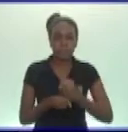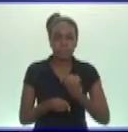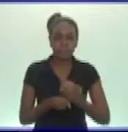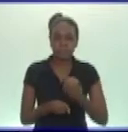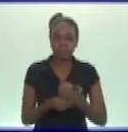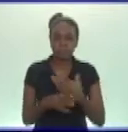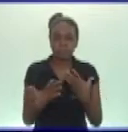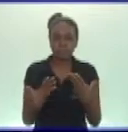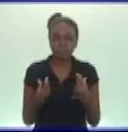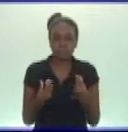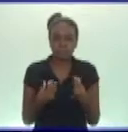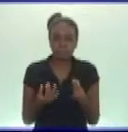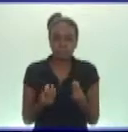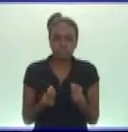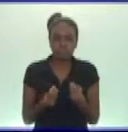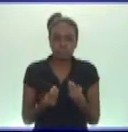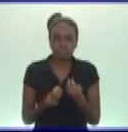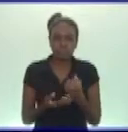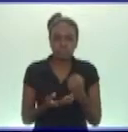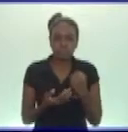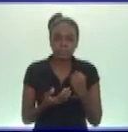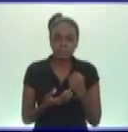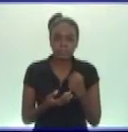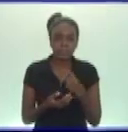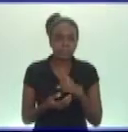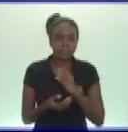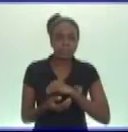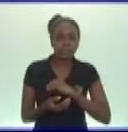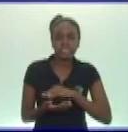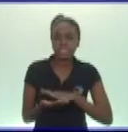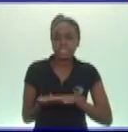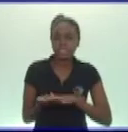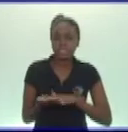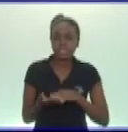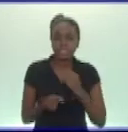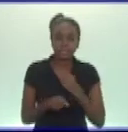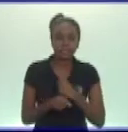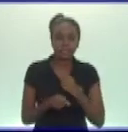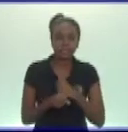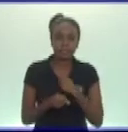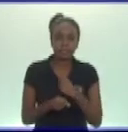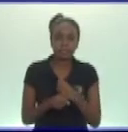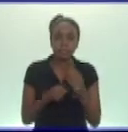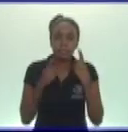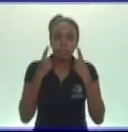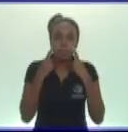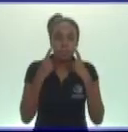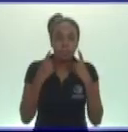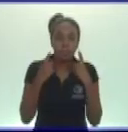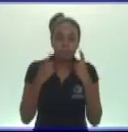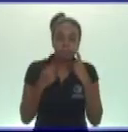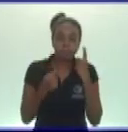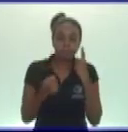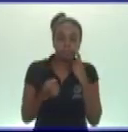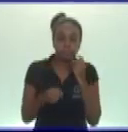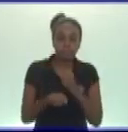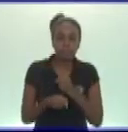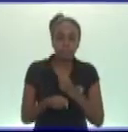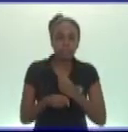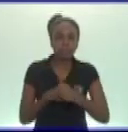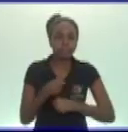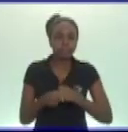lleva precisamente a no sentir por el trabajo es decir, que lo vea como algo que lo